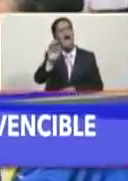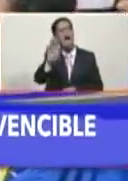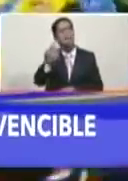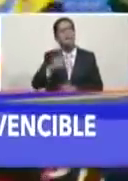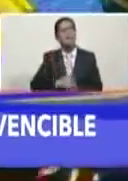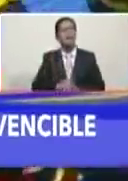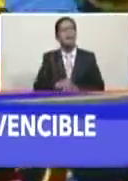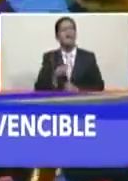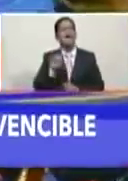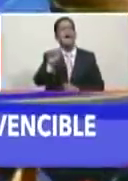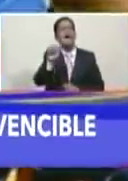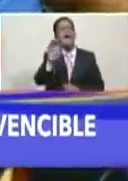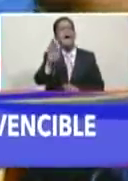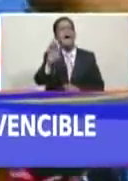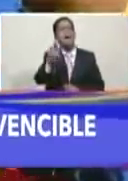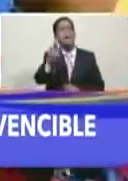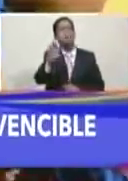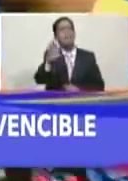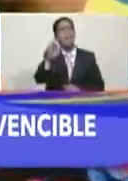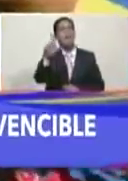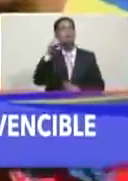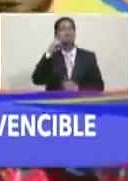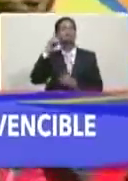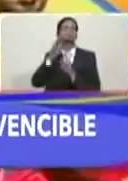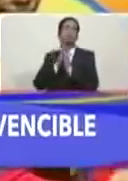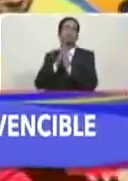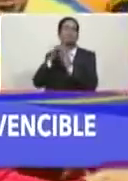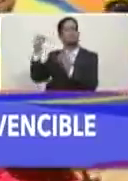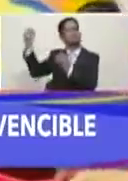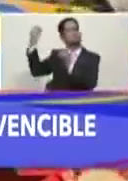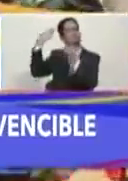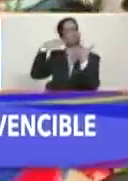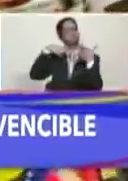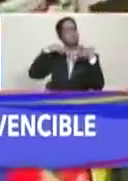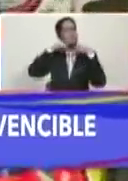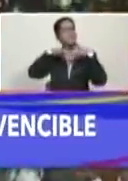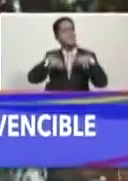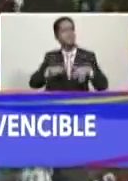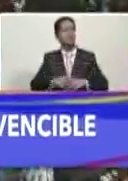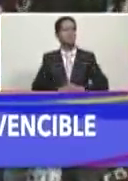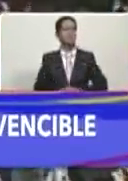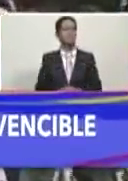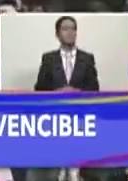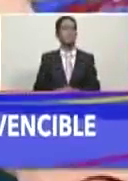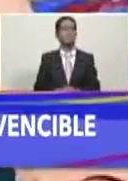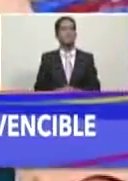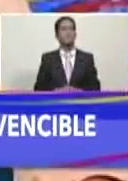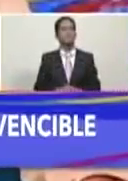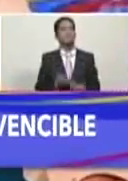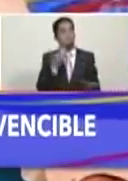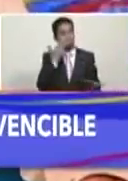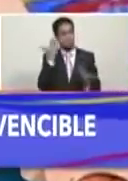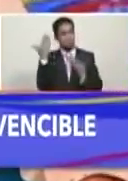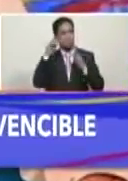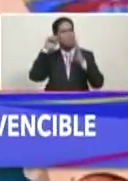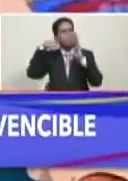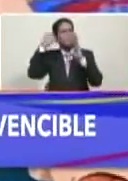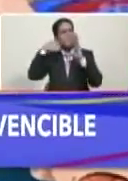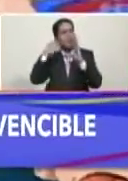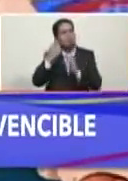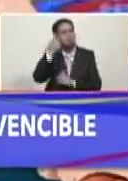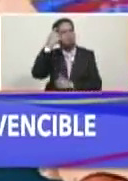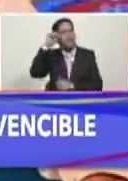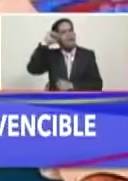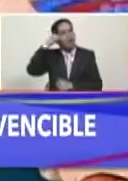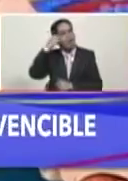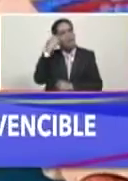tenga en su gloria y desde allí nos colme de bendiciones y de belleza el maestro Abreu. Vamos a ver un video para recordar